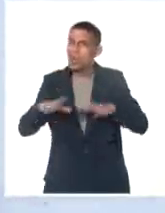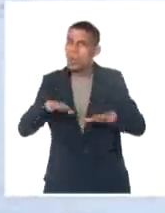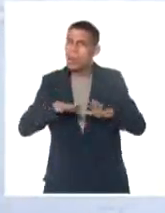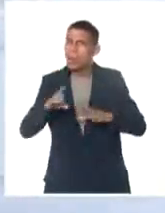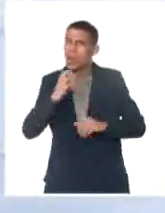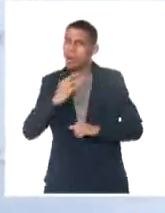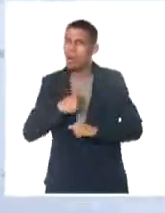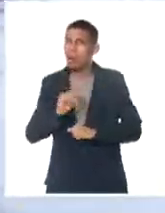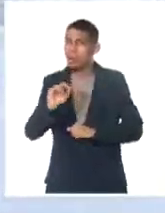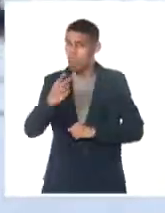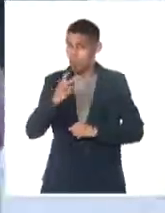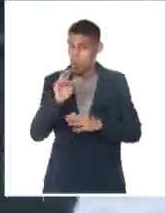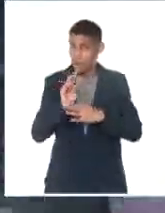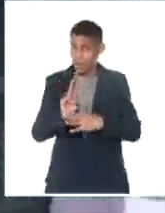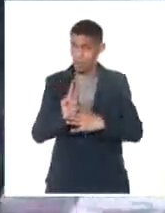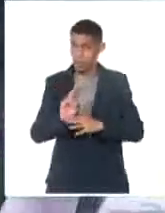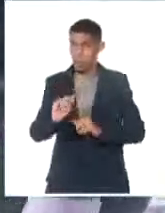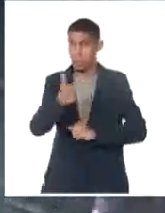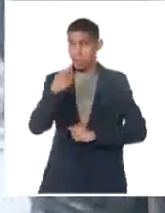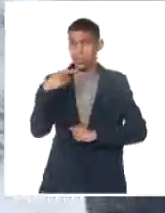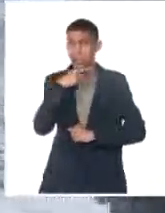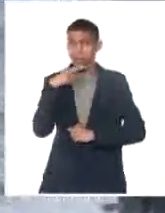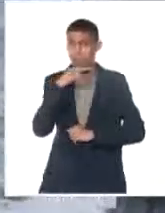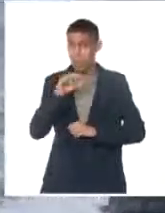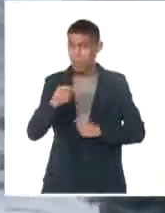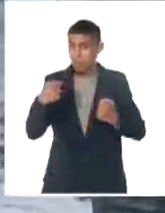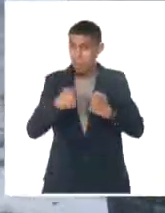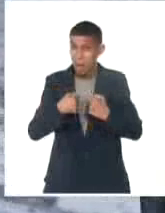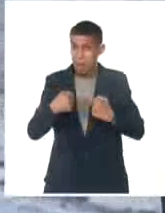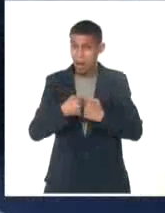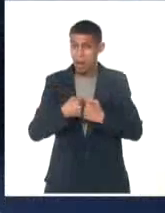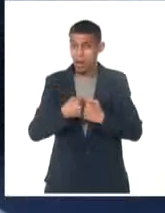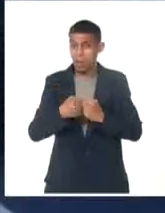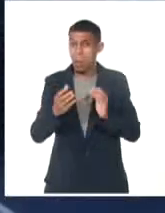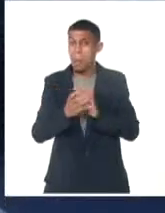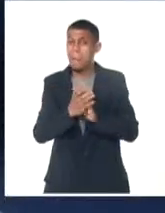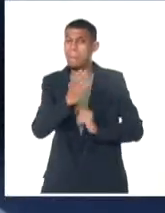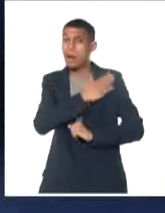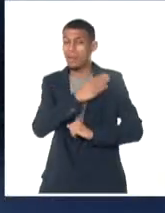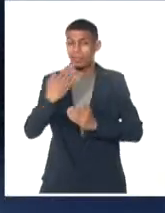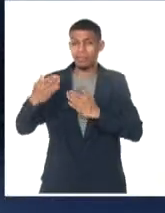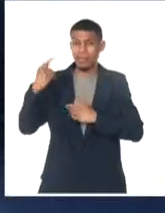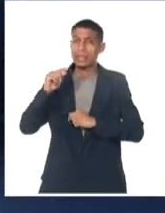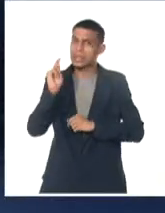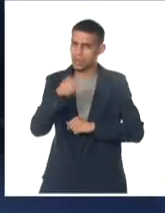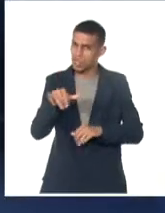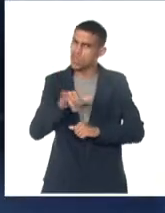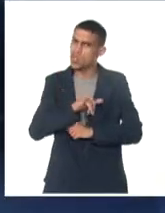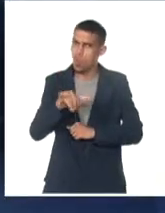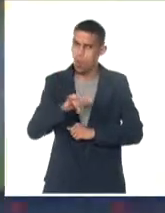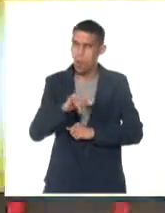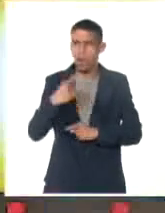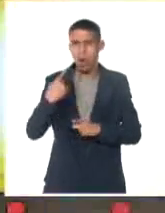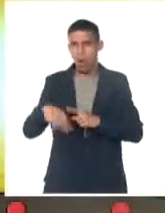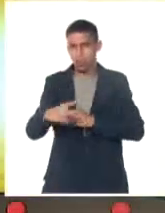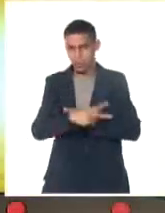segunda visita de Putin a territorio en conflicto. Anteriormente, en marzo, estuvo en Mariupol, en la región oriental de